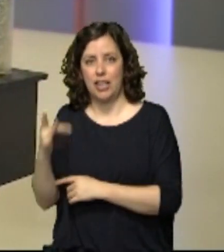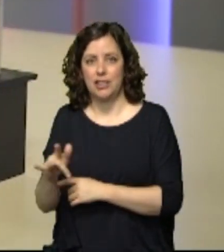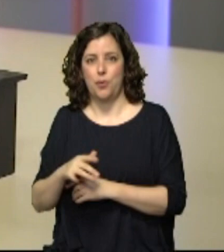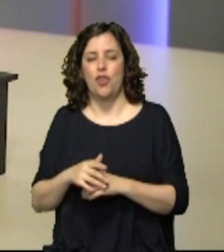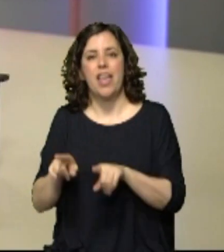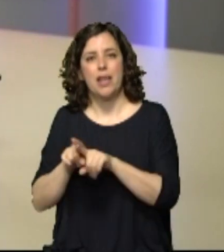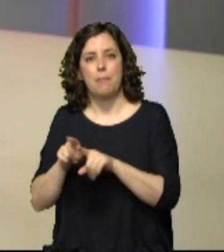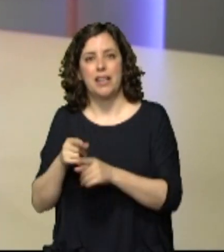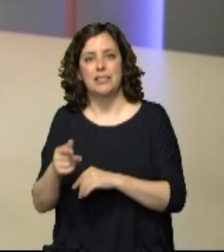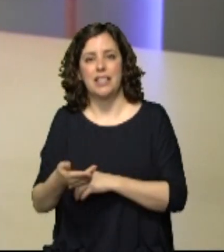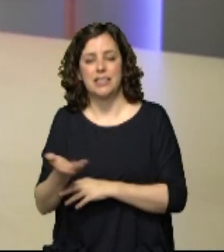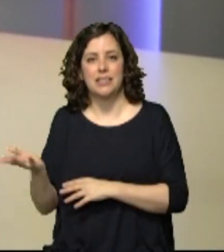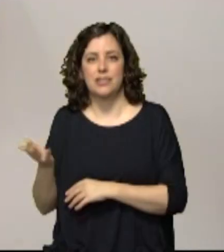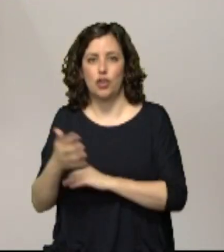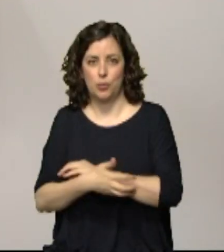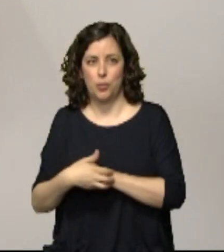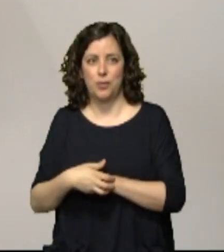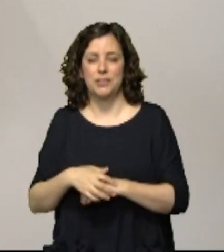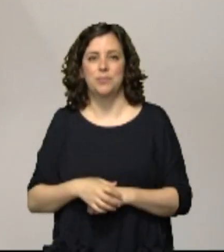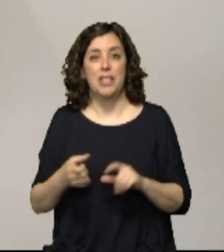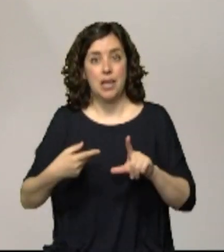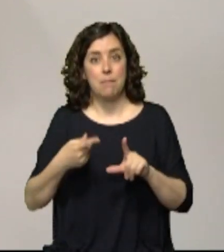a la dirección que ven en pantalla.